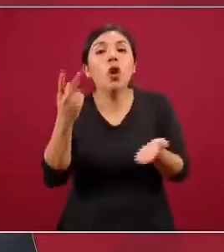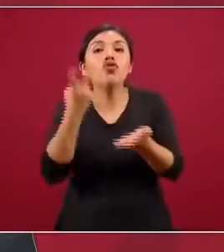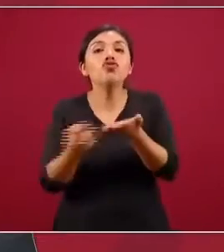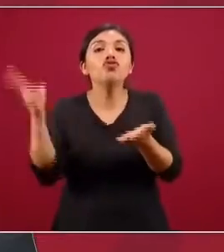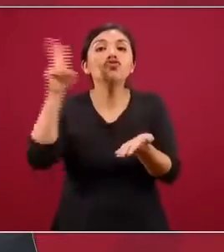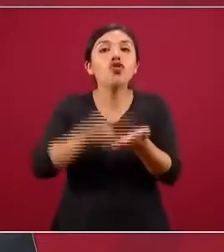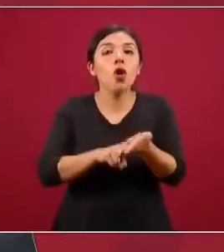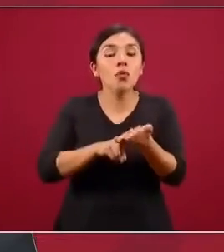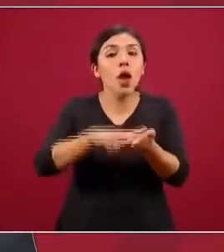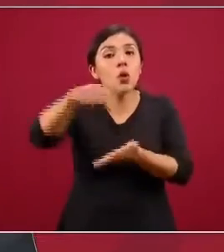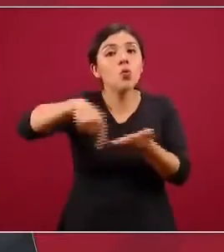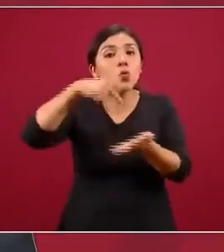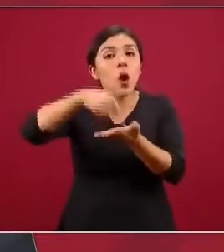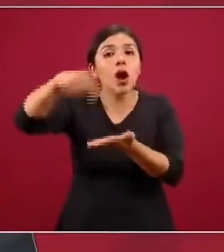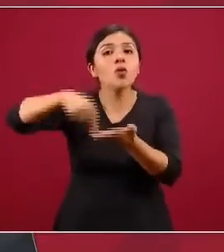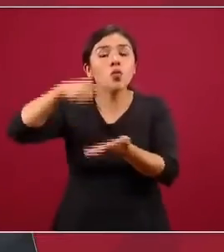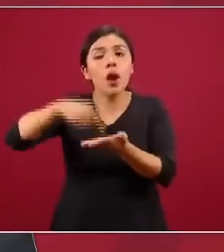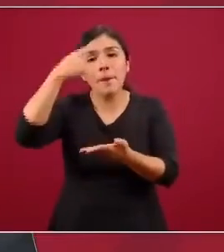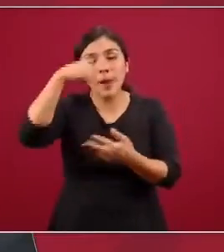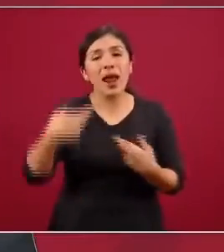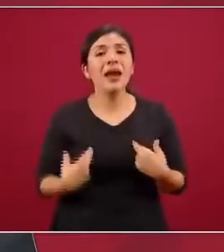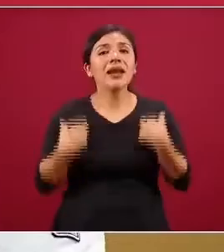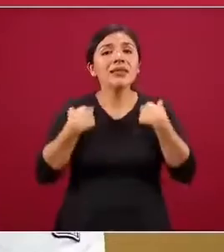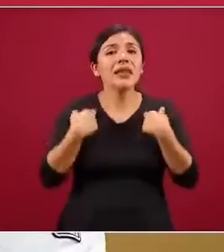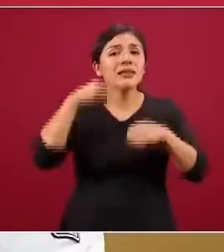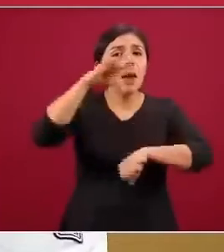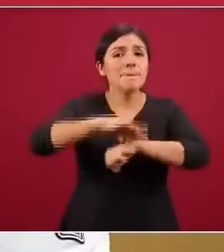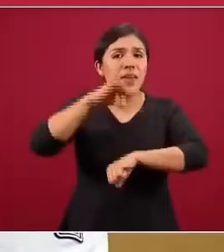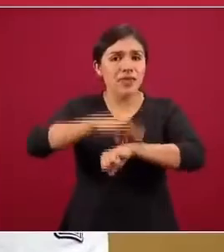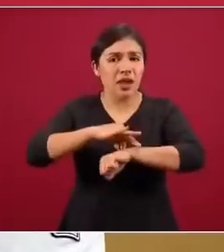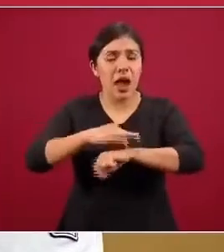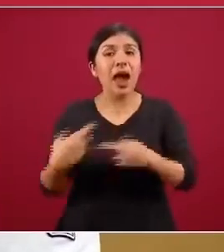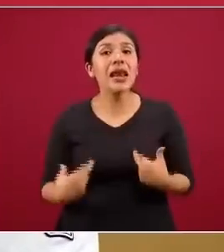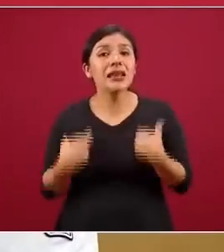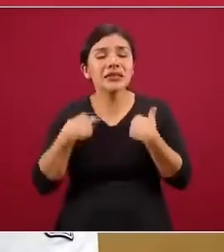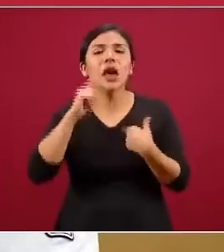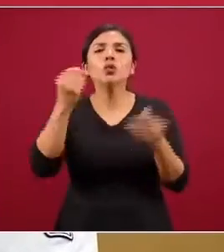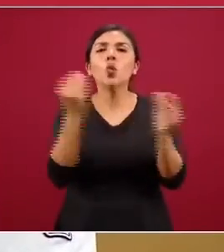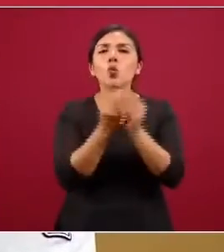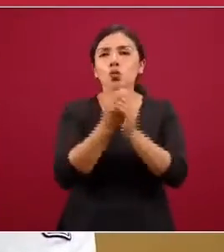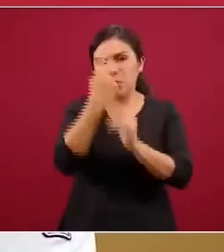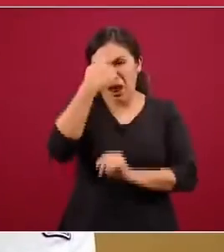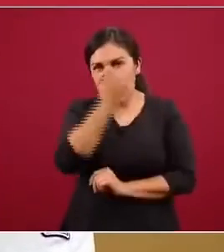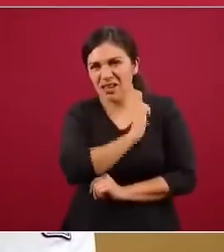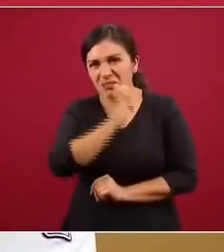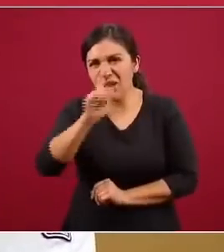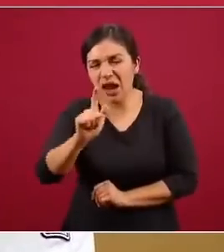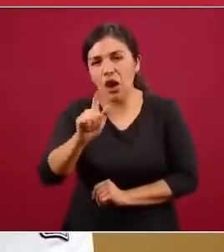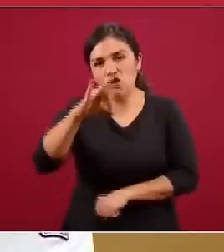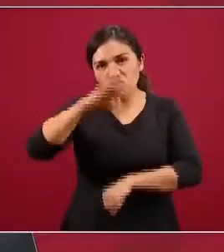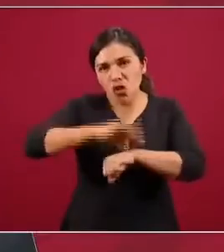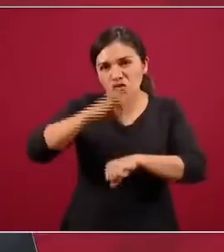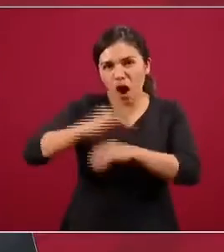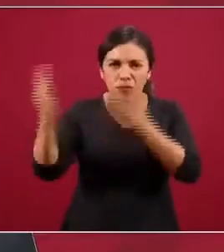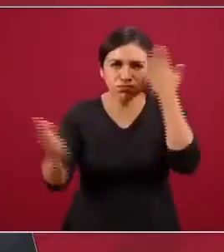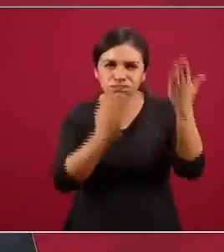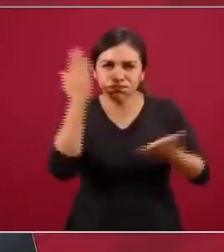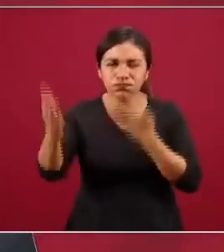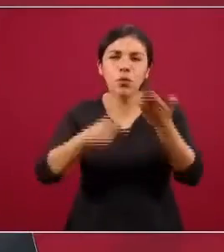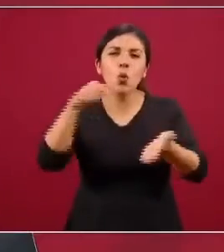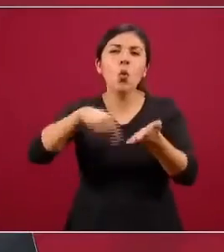doble los espacios en las residencias médicas. Las residencias médicas son los cursos de especialización médica, los